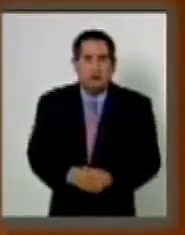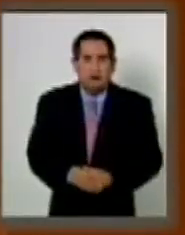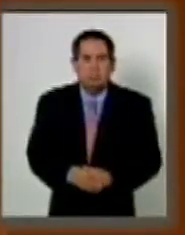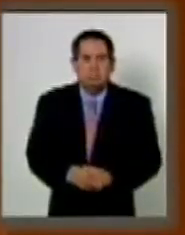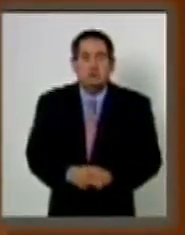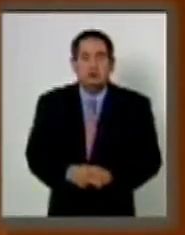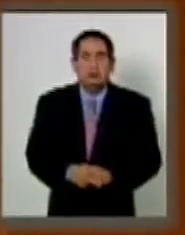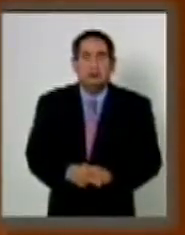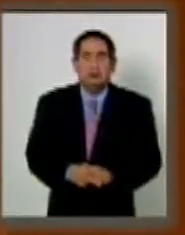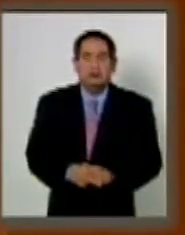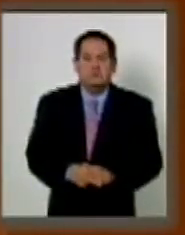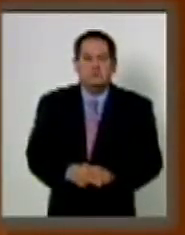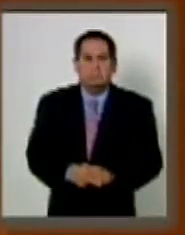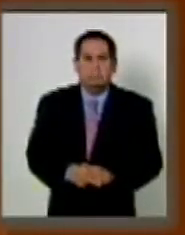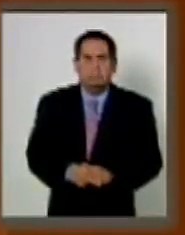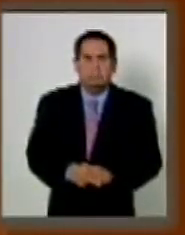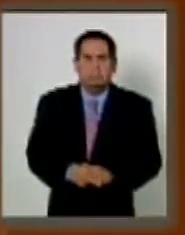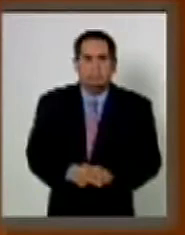compañeros.